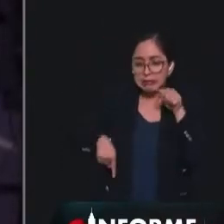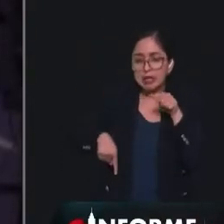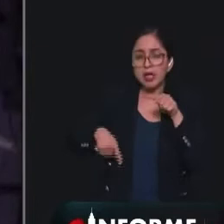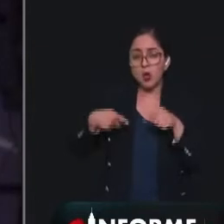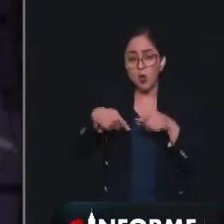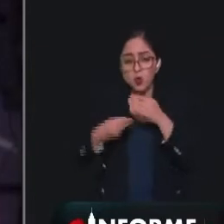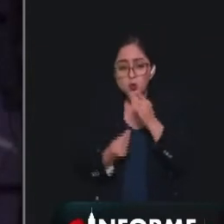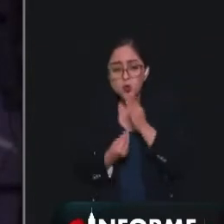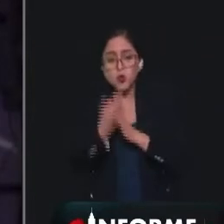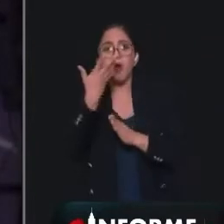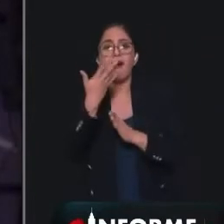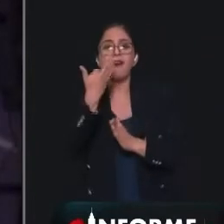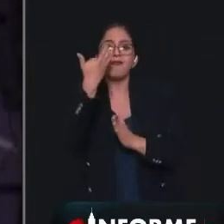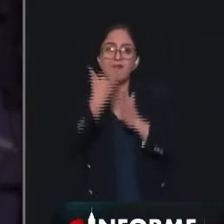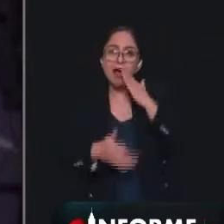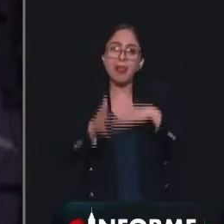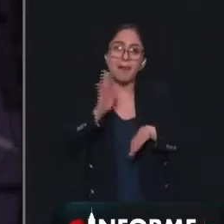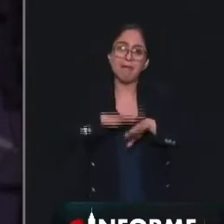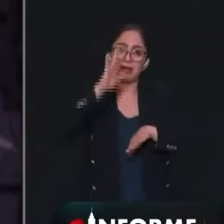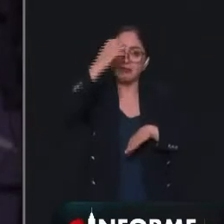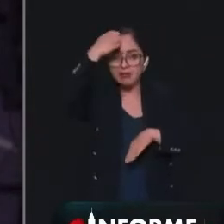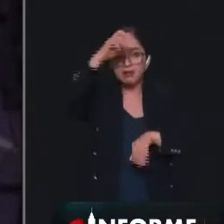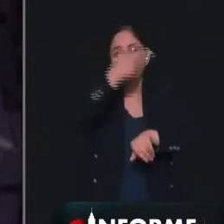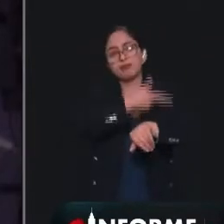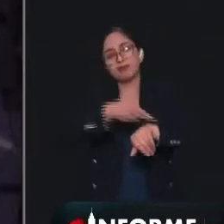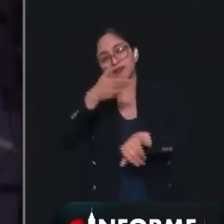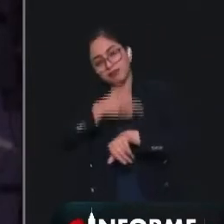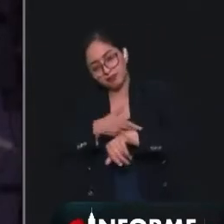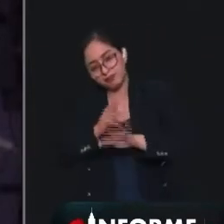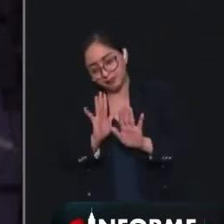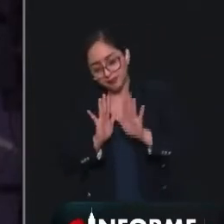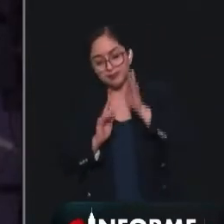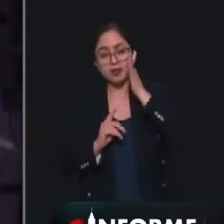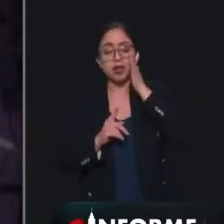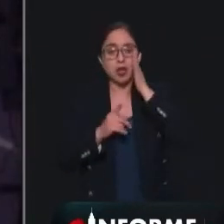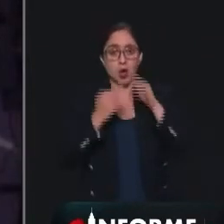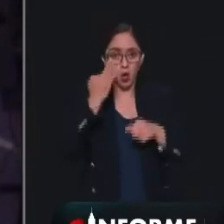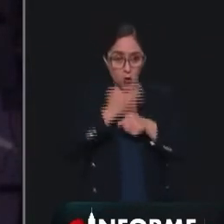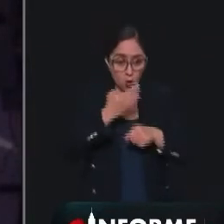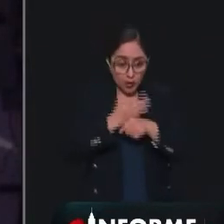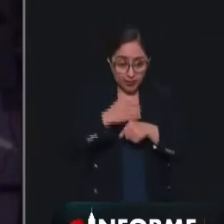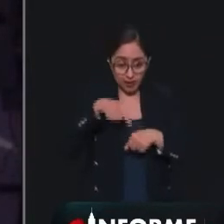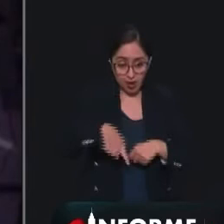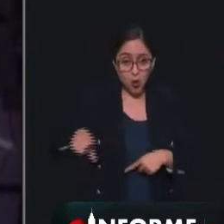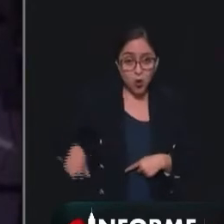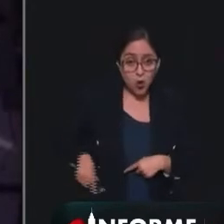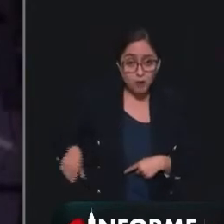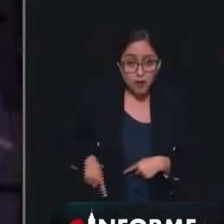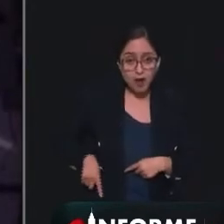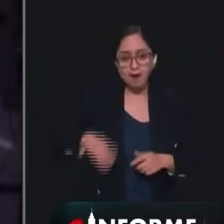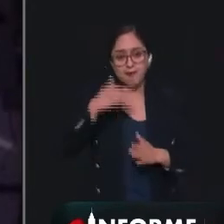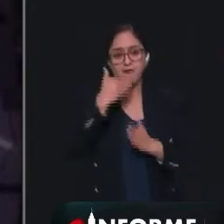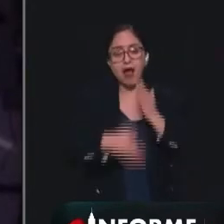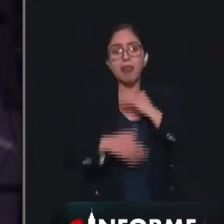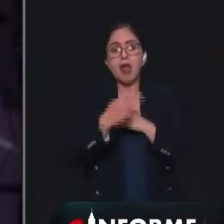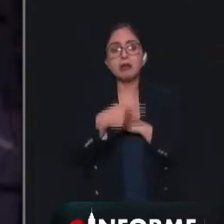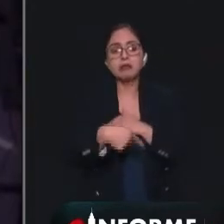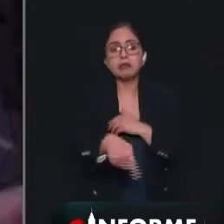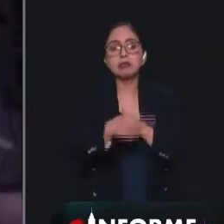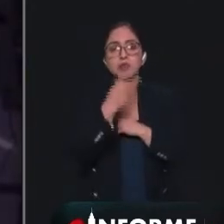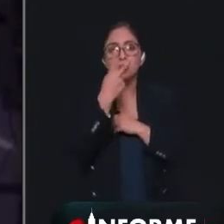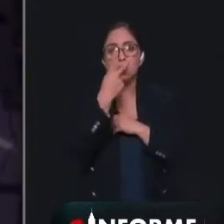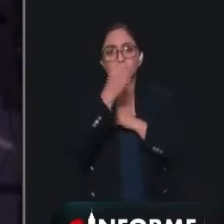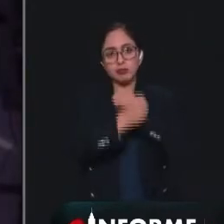este partido se está gestando, le quedan 3 años, menos, le quedan 2 años, para ser un instrumento